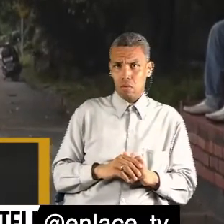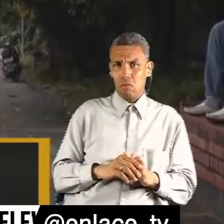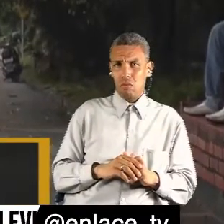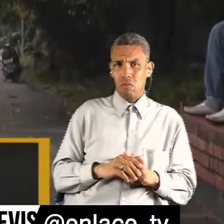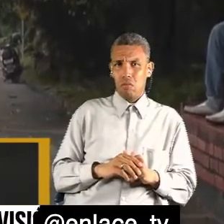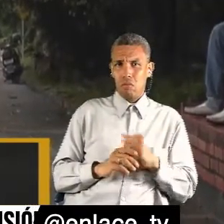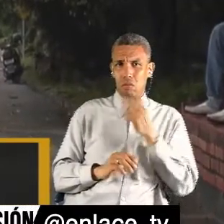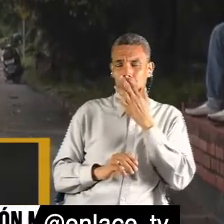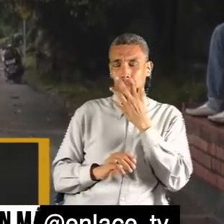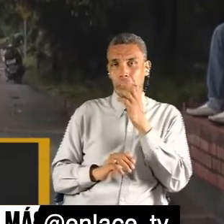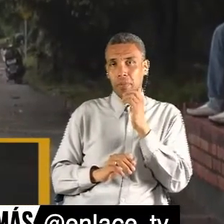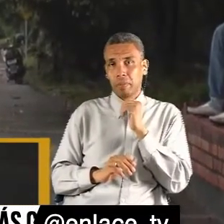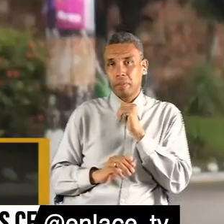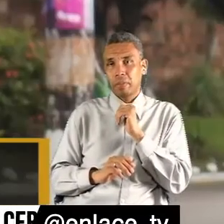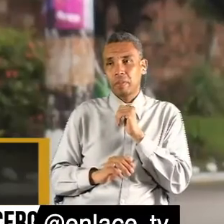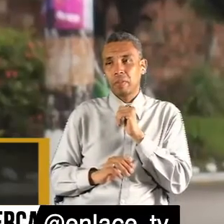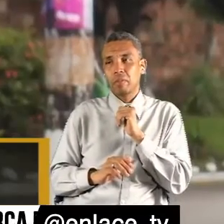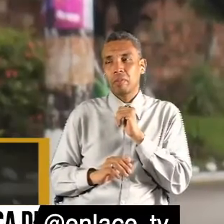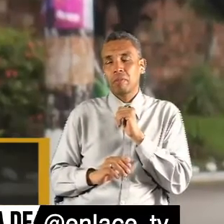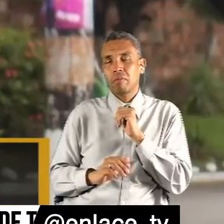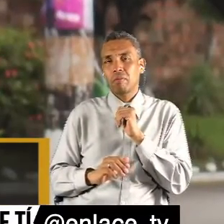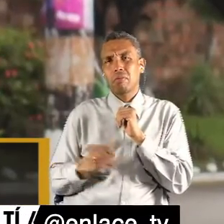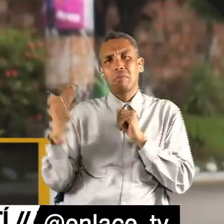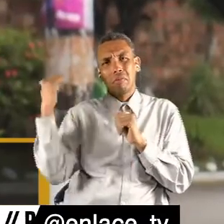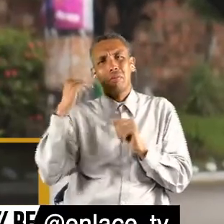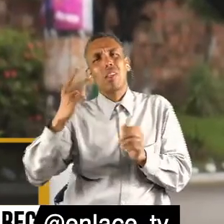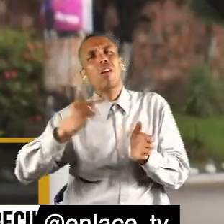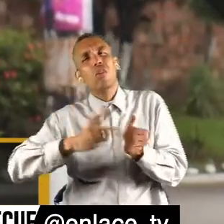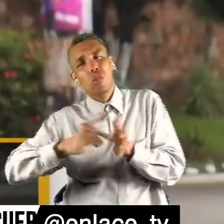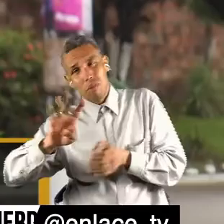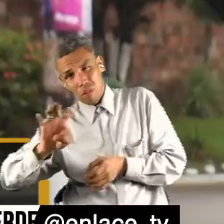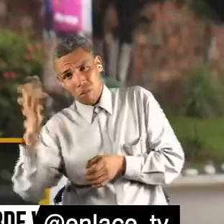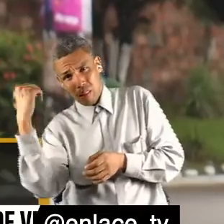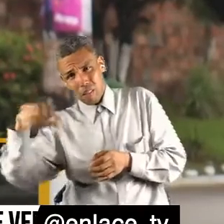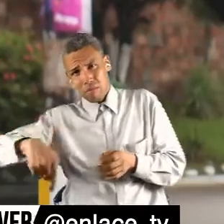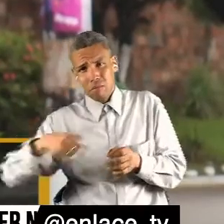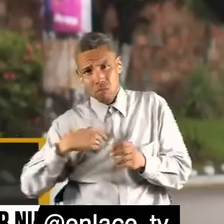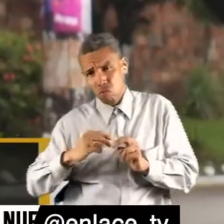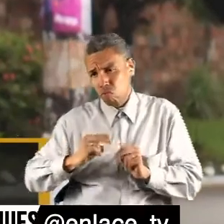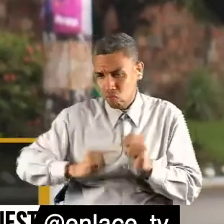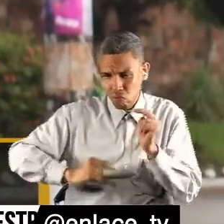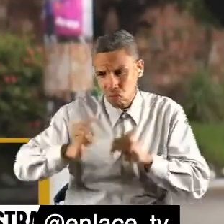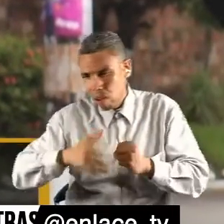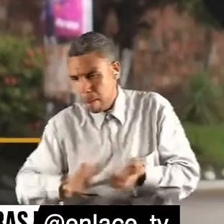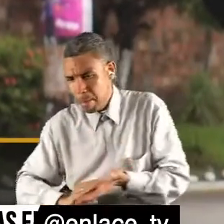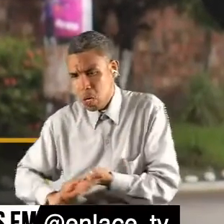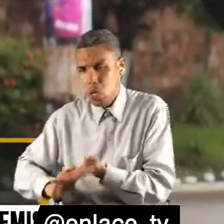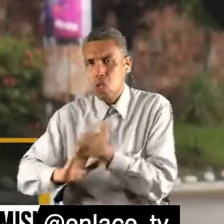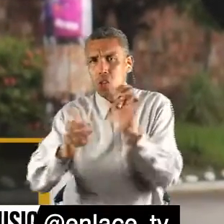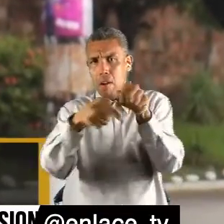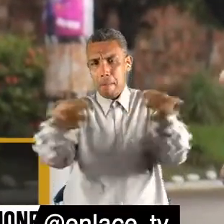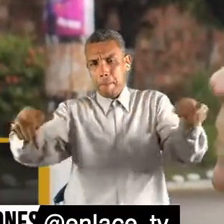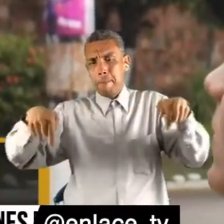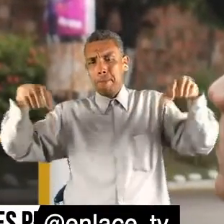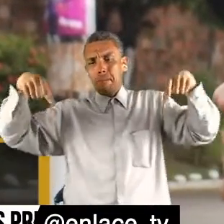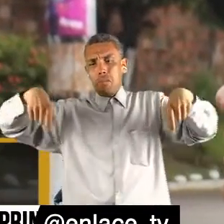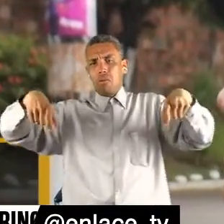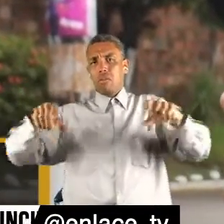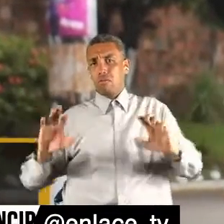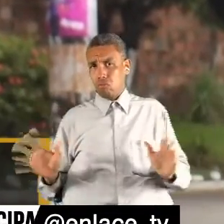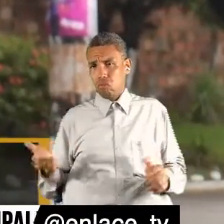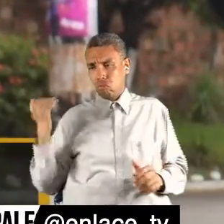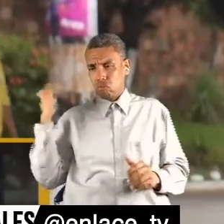Producto de esta cesión se construyó una cancha polideportiva y hoy extrañamente vemos que la Unidad de Restitución de